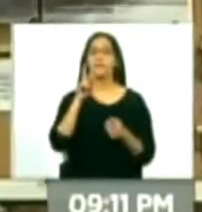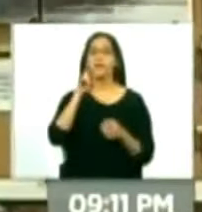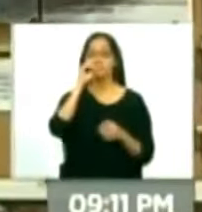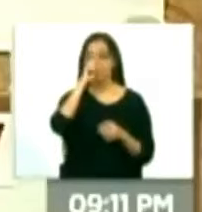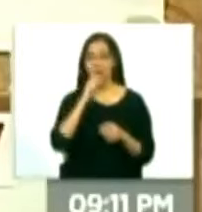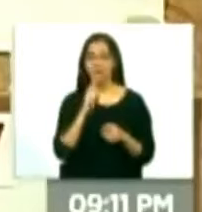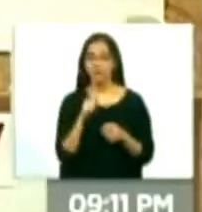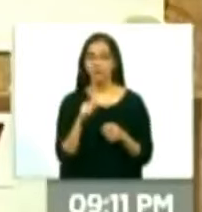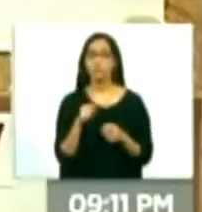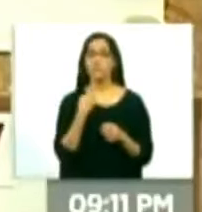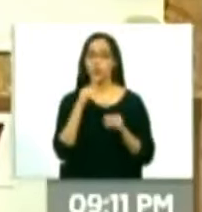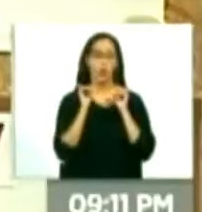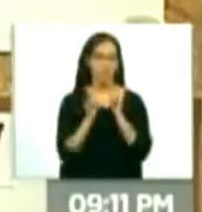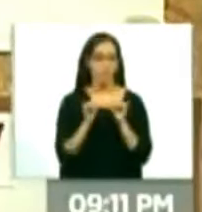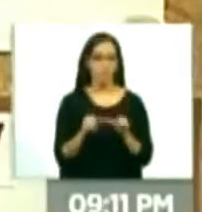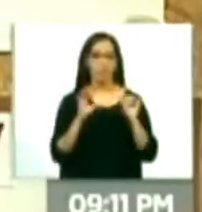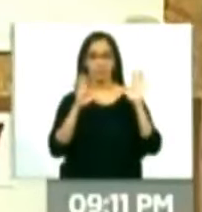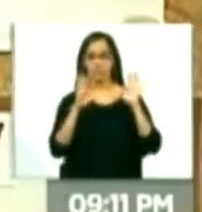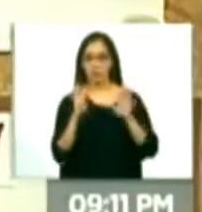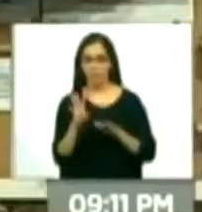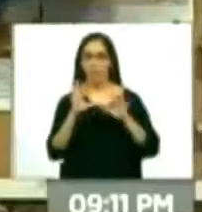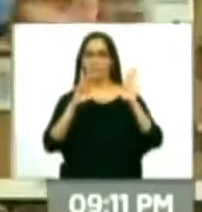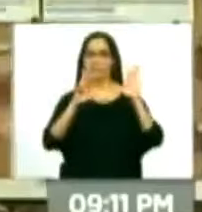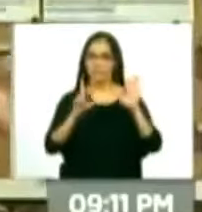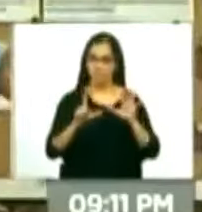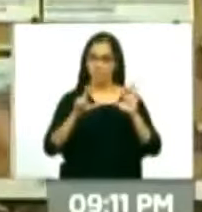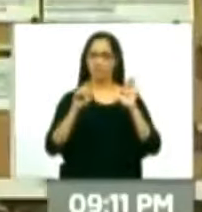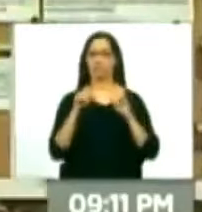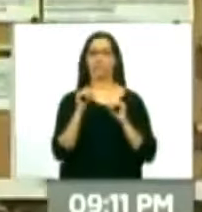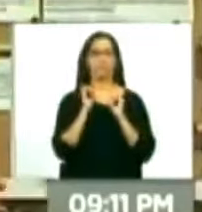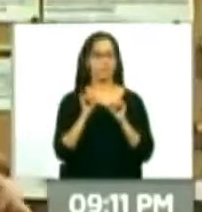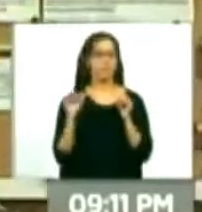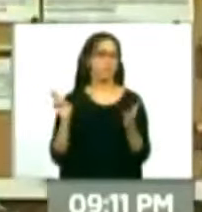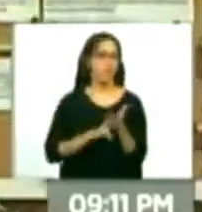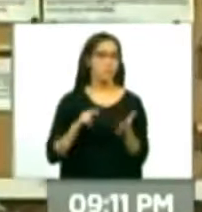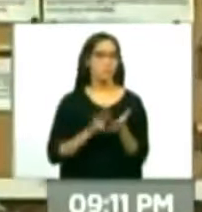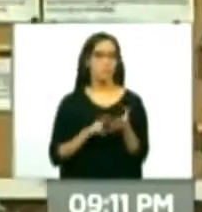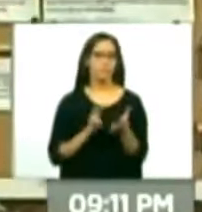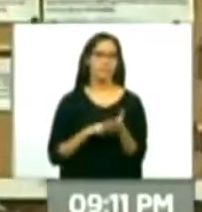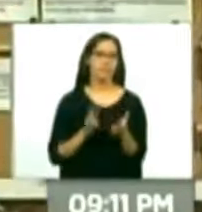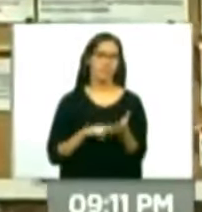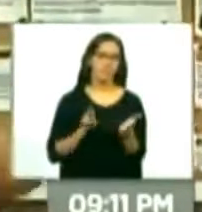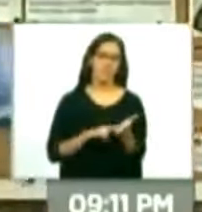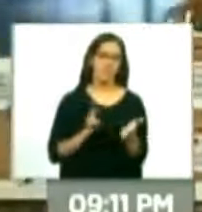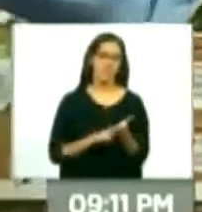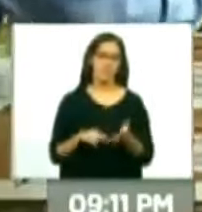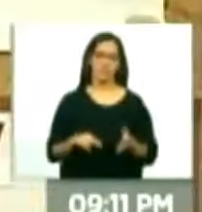19 años y dijo lo mismo. 18 y dijo lo mismo. 17 y dijo lo mismo. Ay, por Dios, disco rayado, papá.